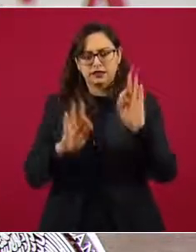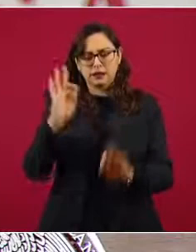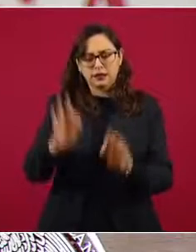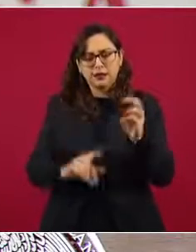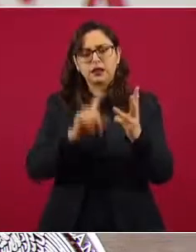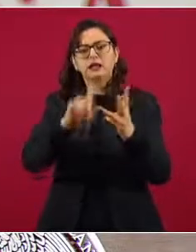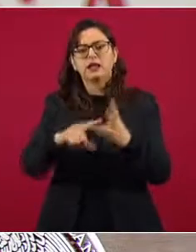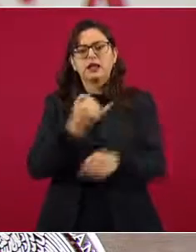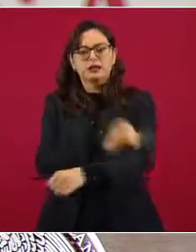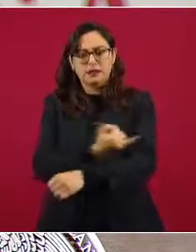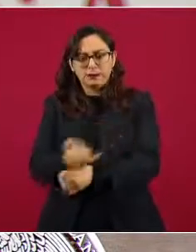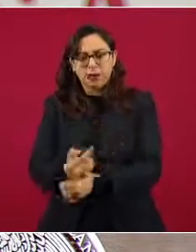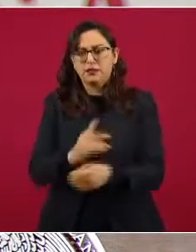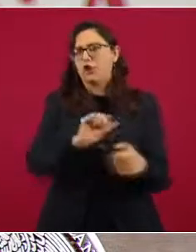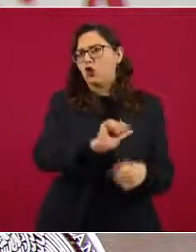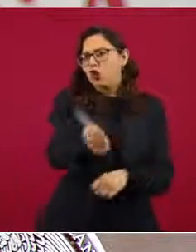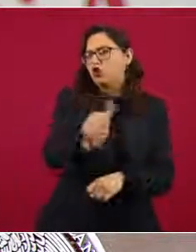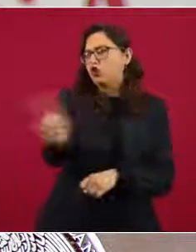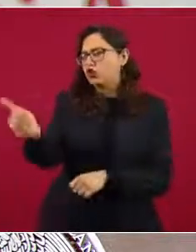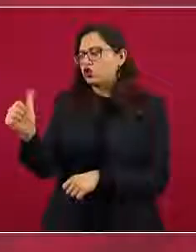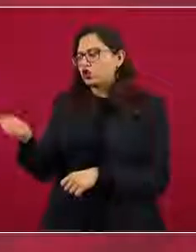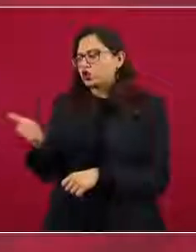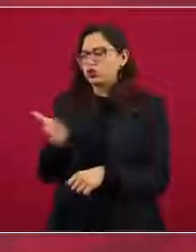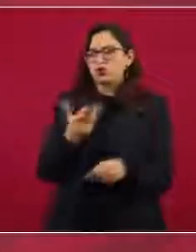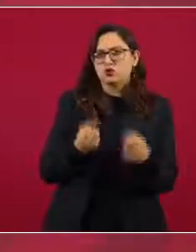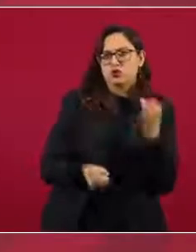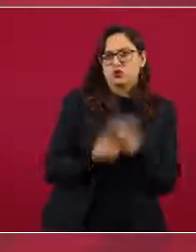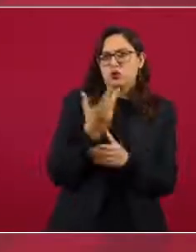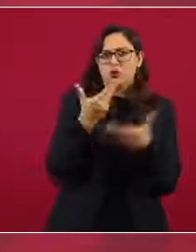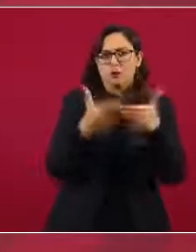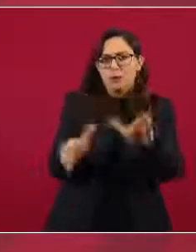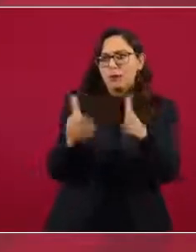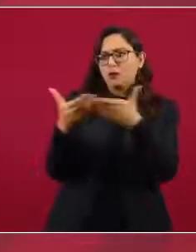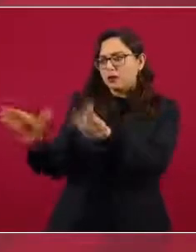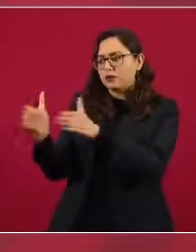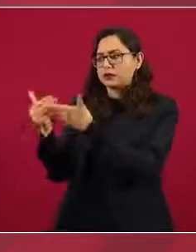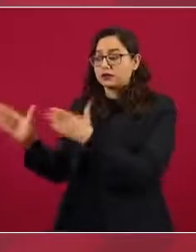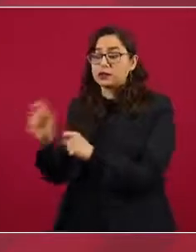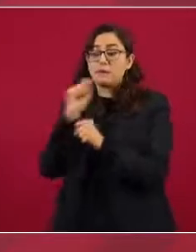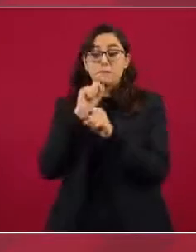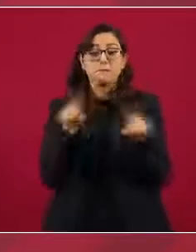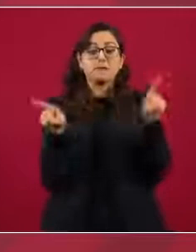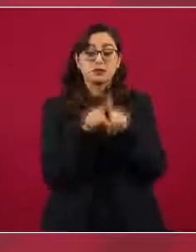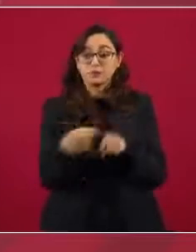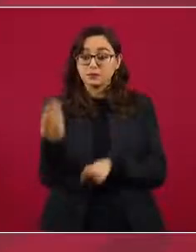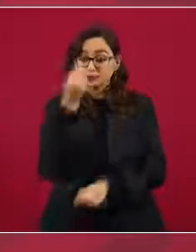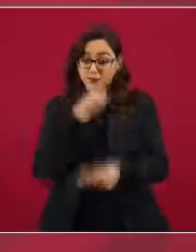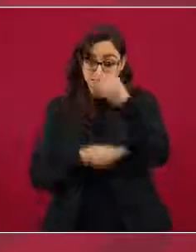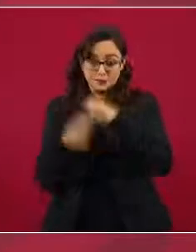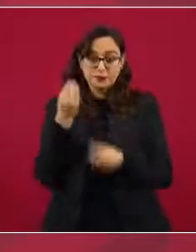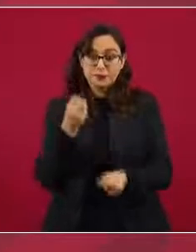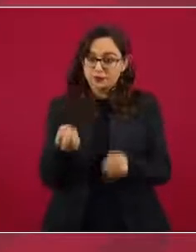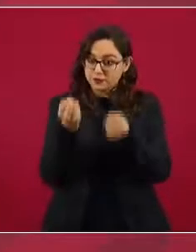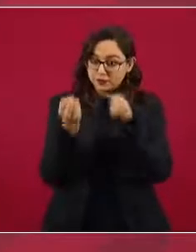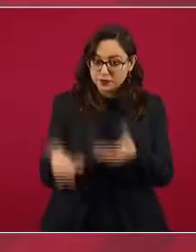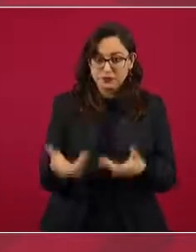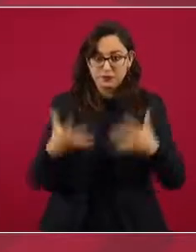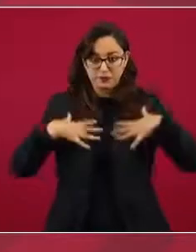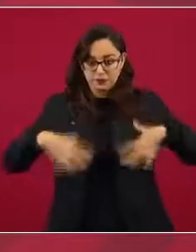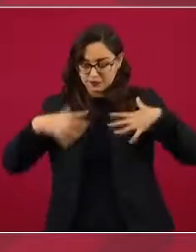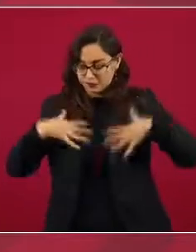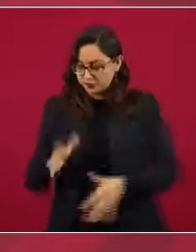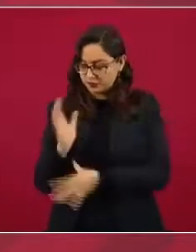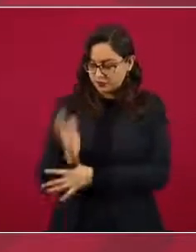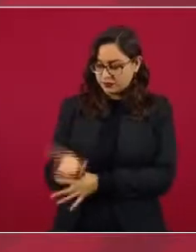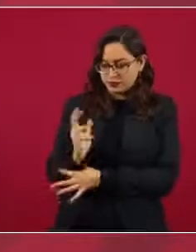que se están aperturando. Y también pues garantizarles que tanto la alimentación, insisto, está garantizada, la lavandería,